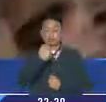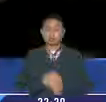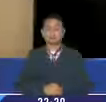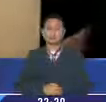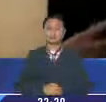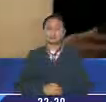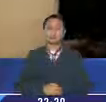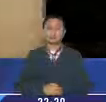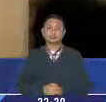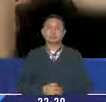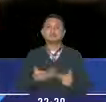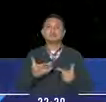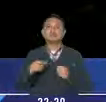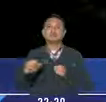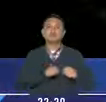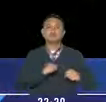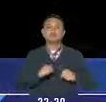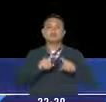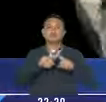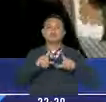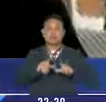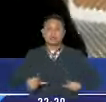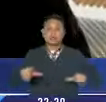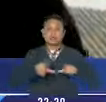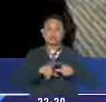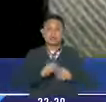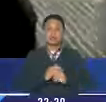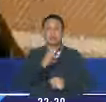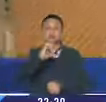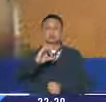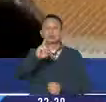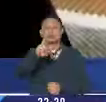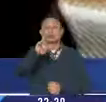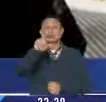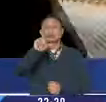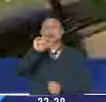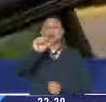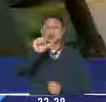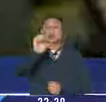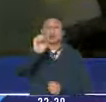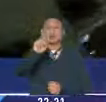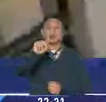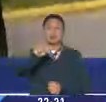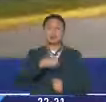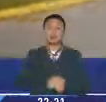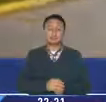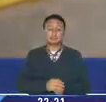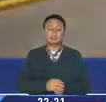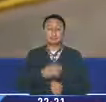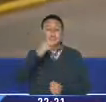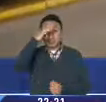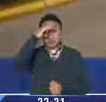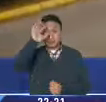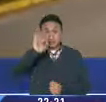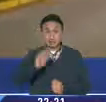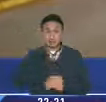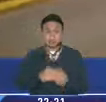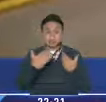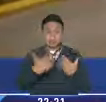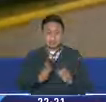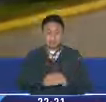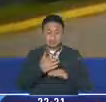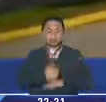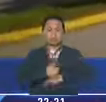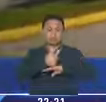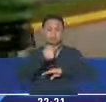Guzmán. El operativo se desplegó en varios puntos de Culiacán, en el estado de Sinaloa, en el Pacífico mexicano. Tras ello, las autoridades